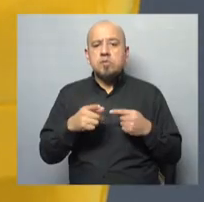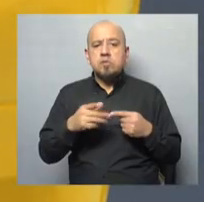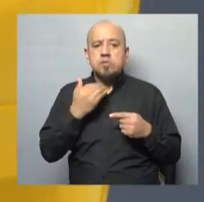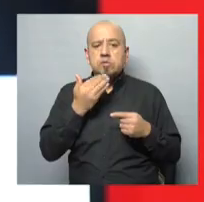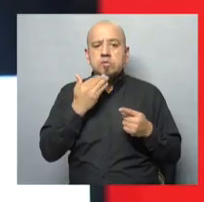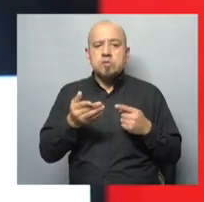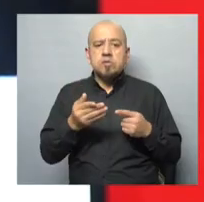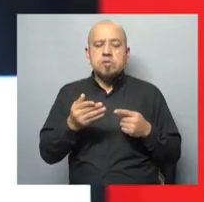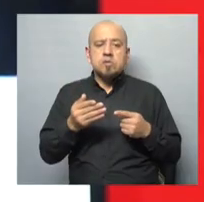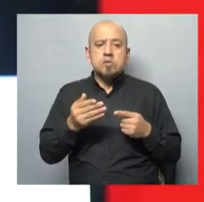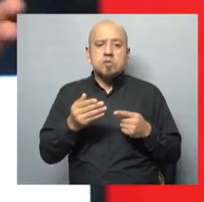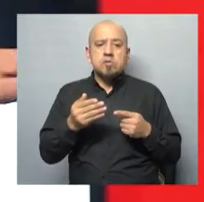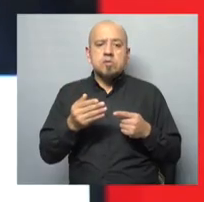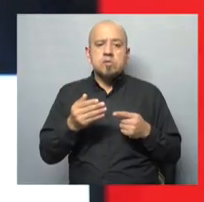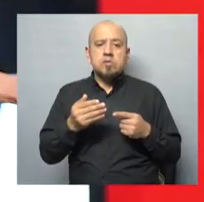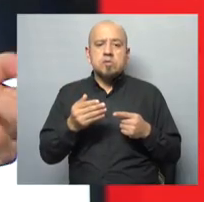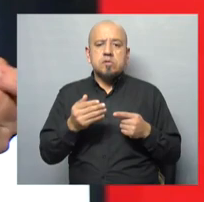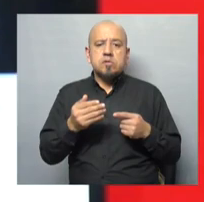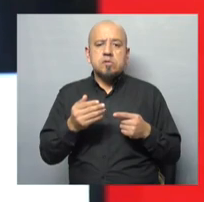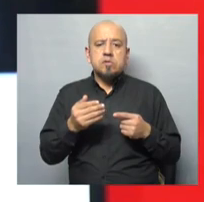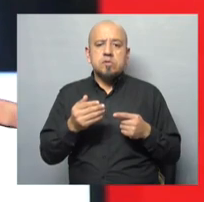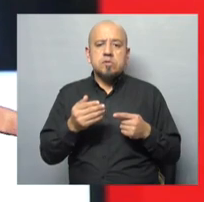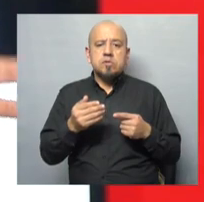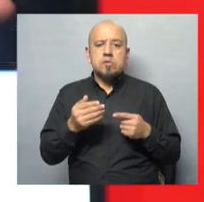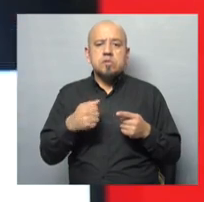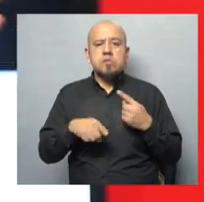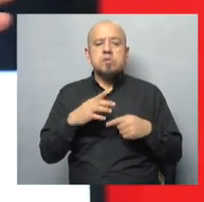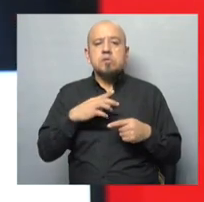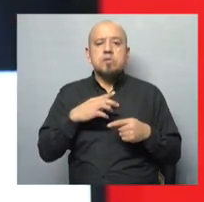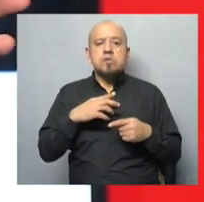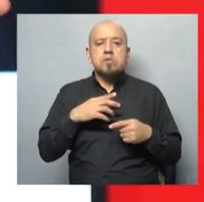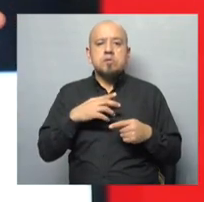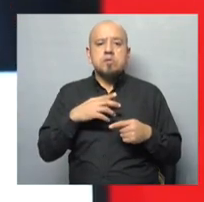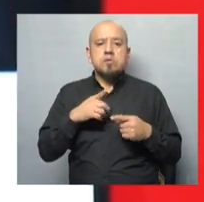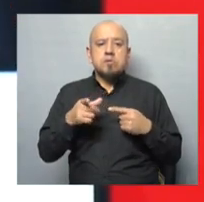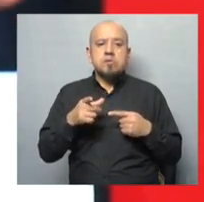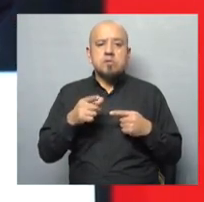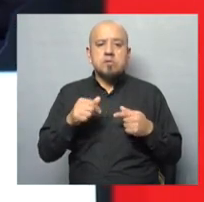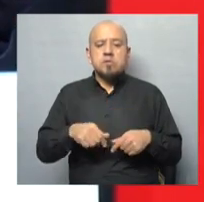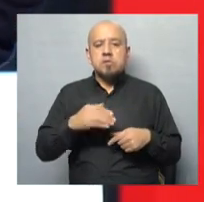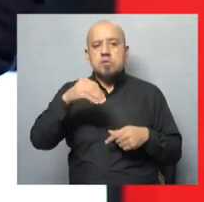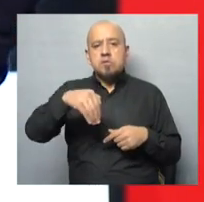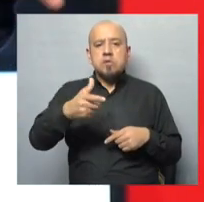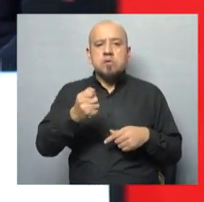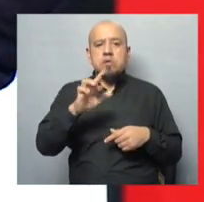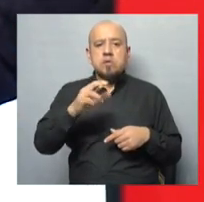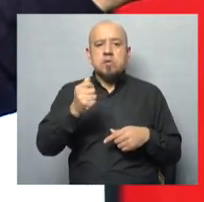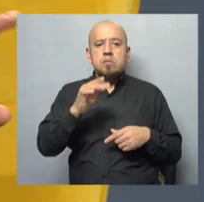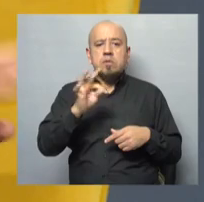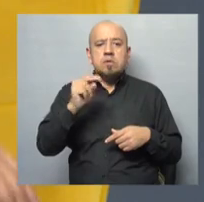por qué porque vos tenés la posibilidad de saltar el fenómeno este de la maratón no